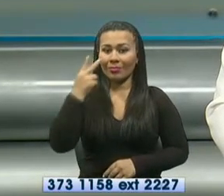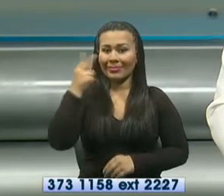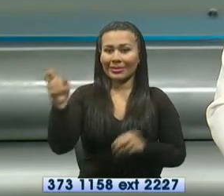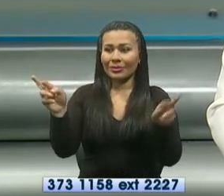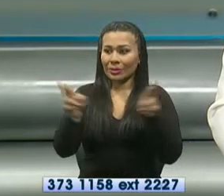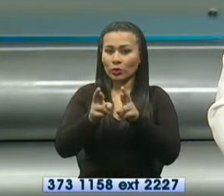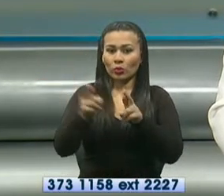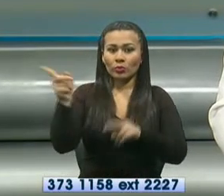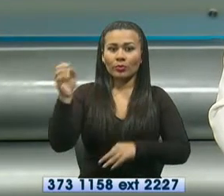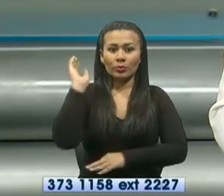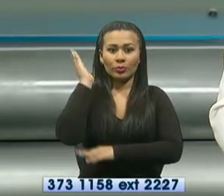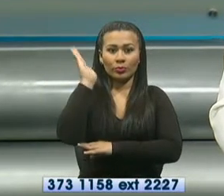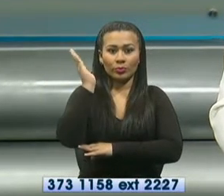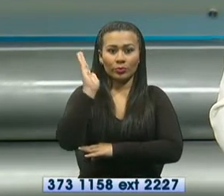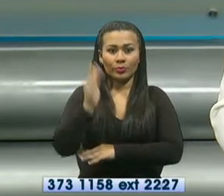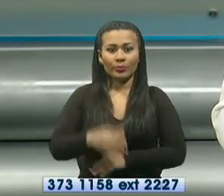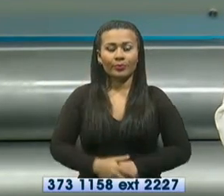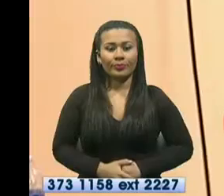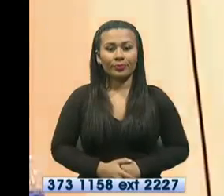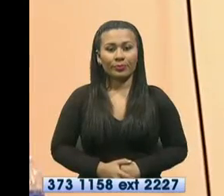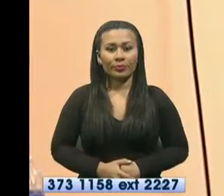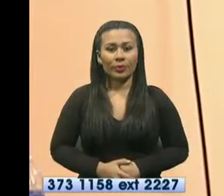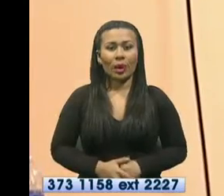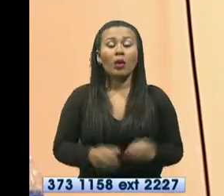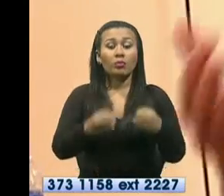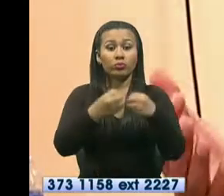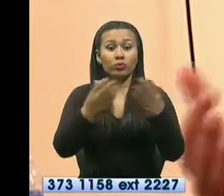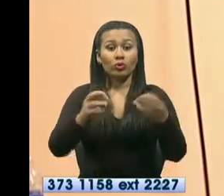de sus declaraciones. En muchos de los